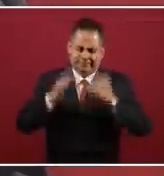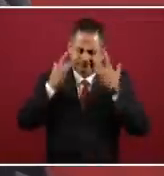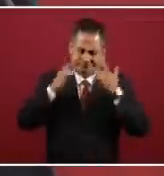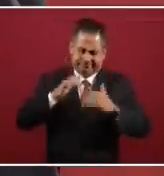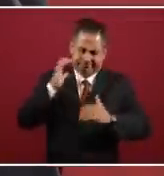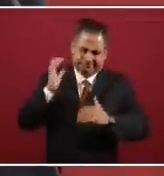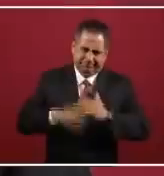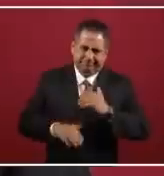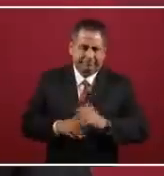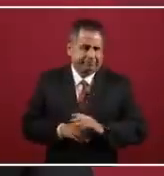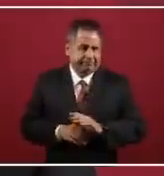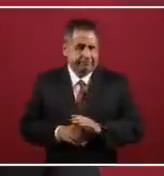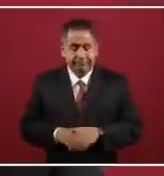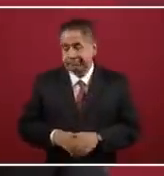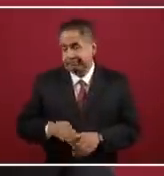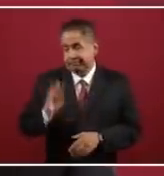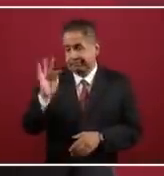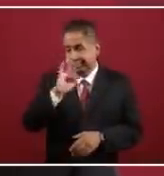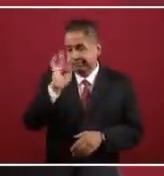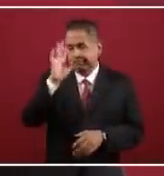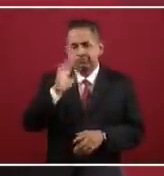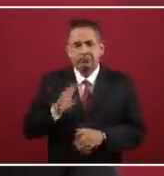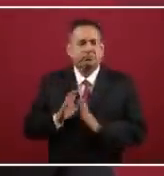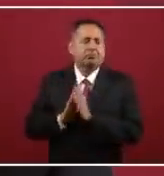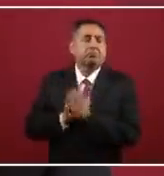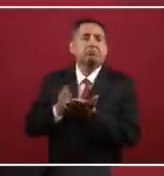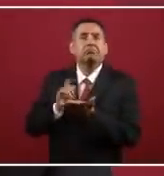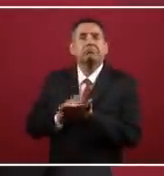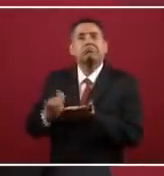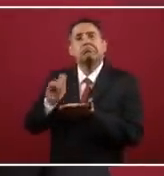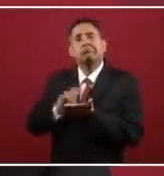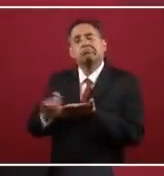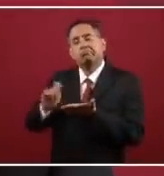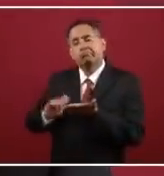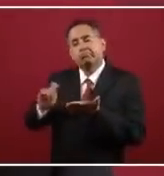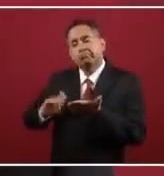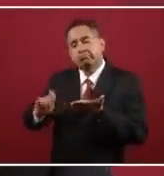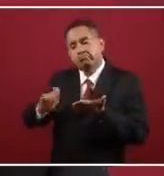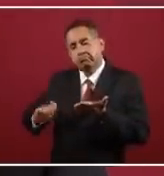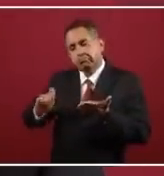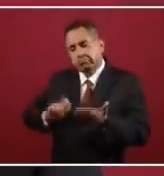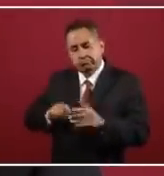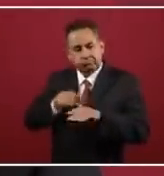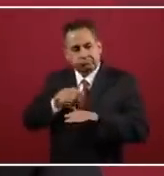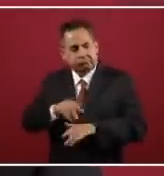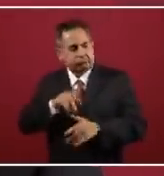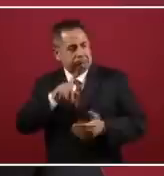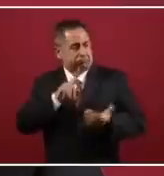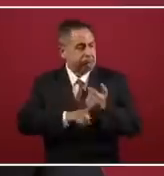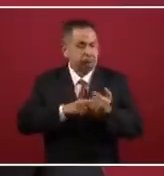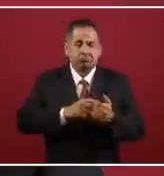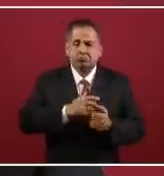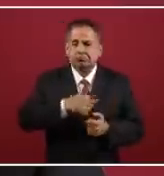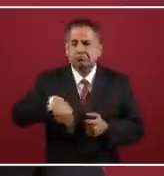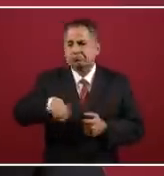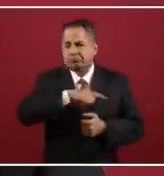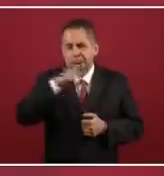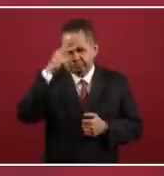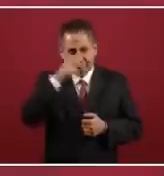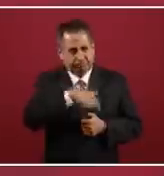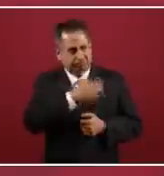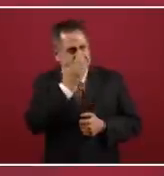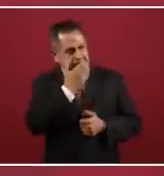si acaso escribiría yo un libro sobre el pensamiento conservador en México.